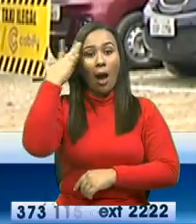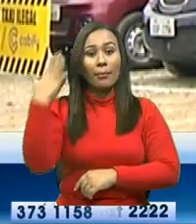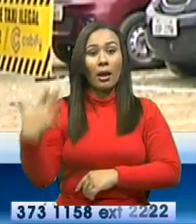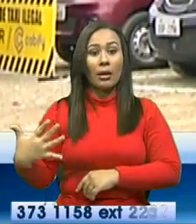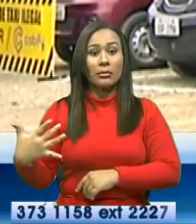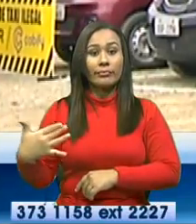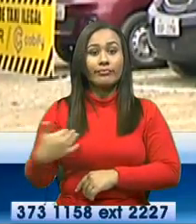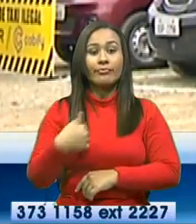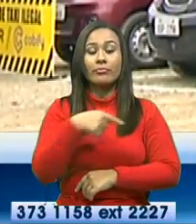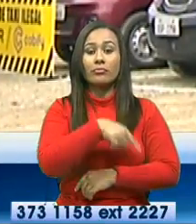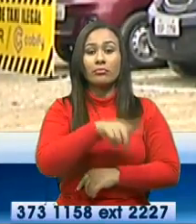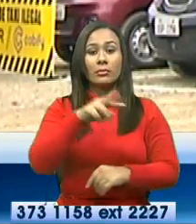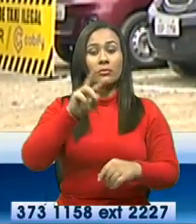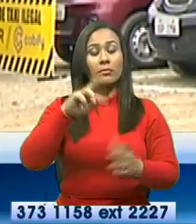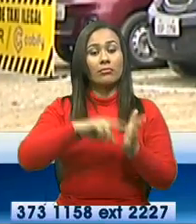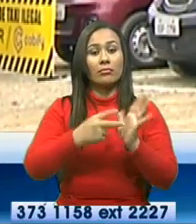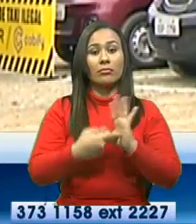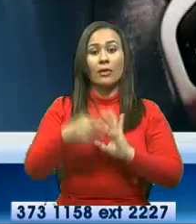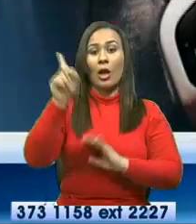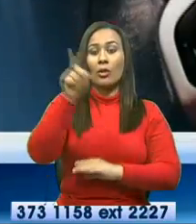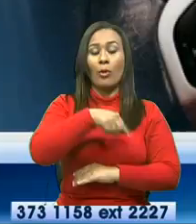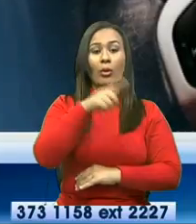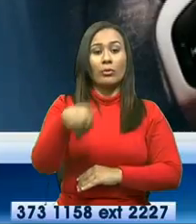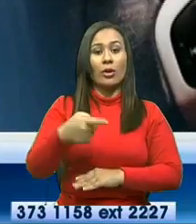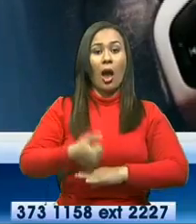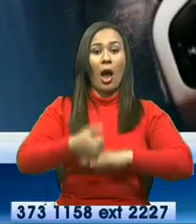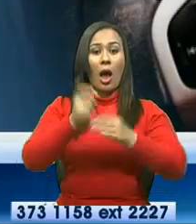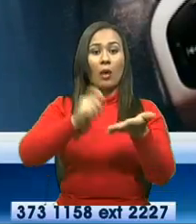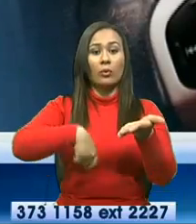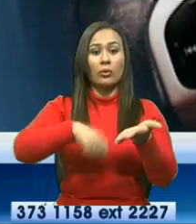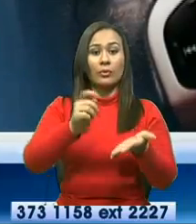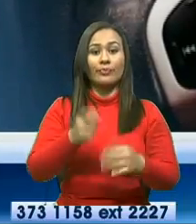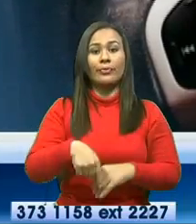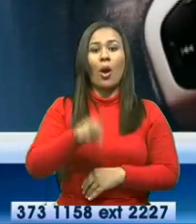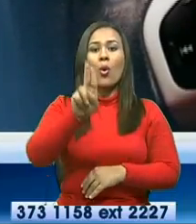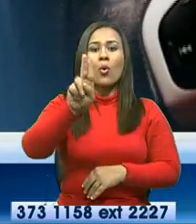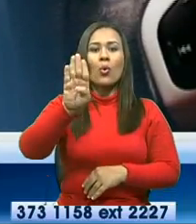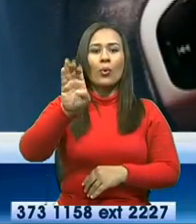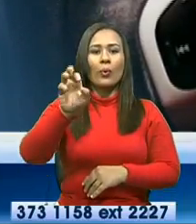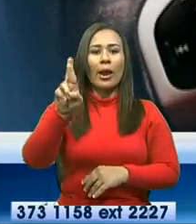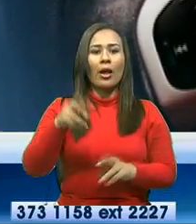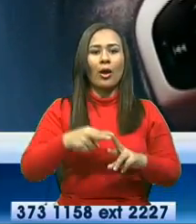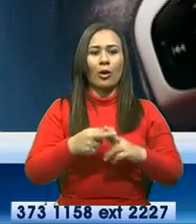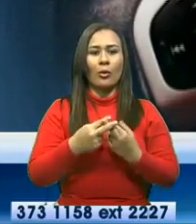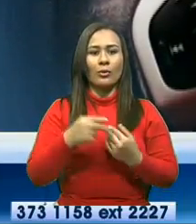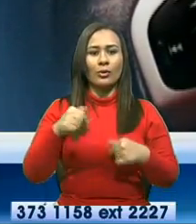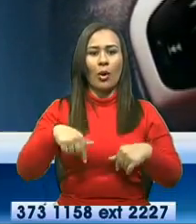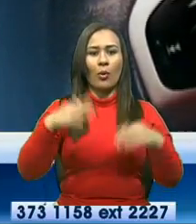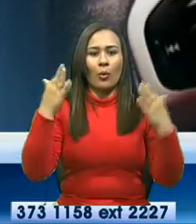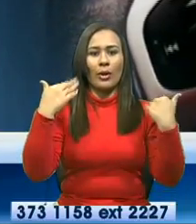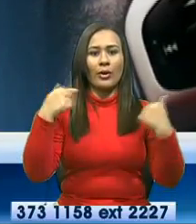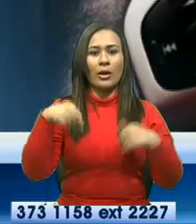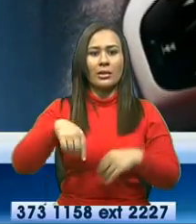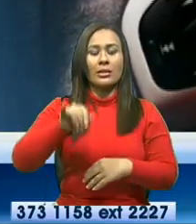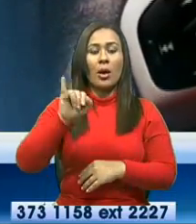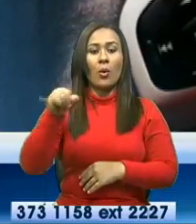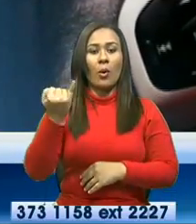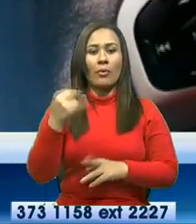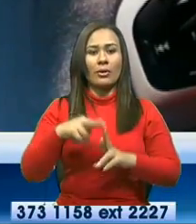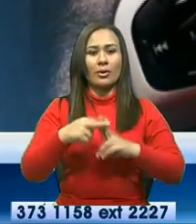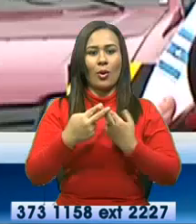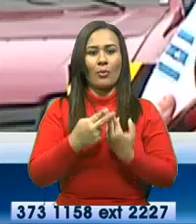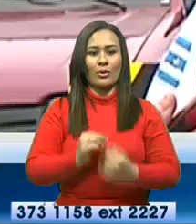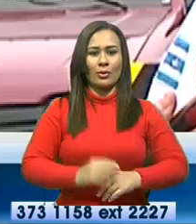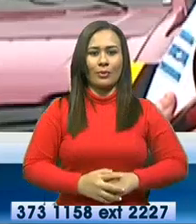vehículos ilegales o no autorizados. El servicio Uber empezó a operar en Guayaquil este jueves desde las 16